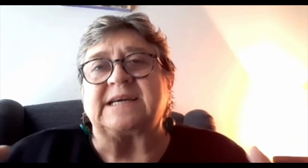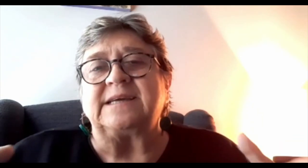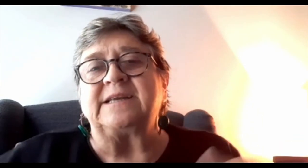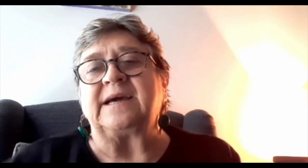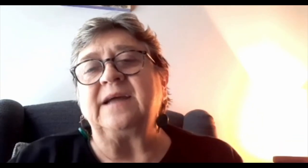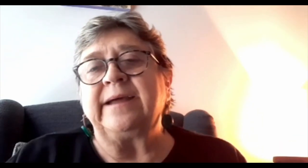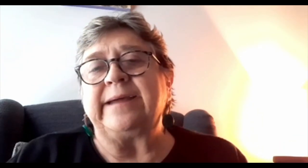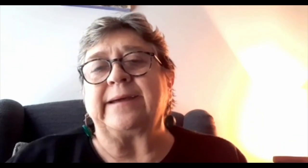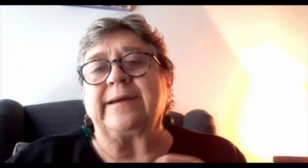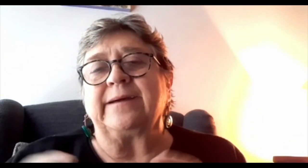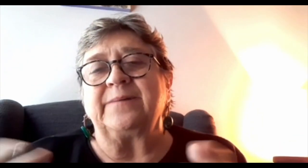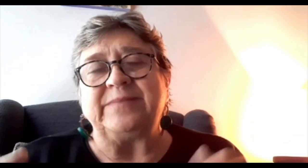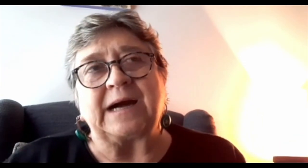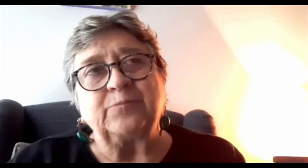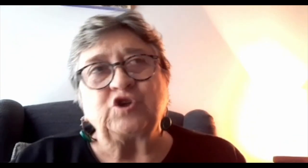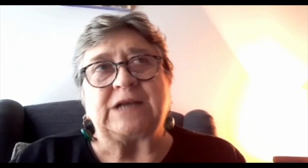importancia que tiene,